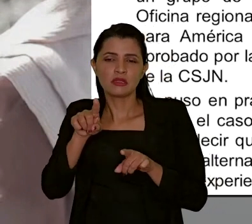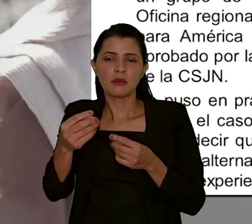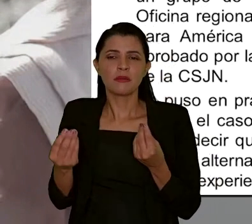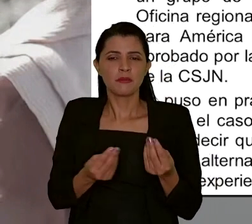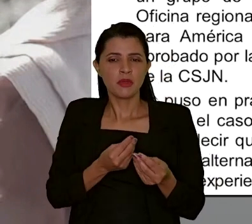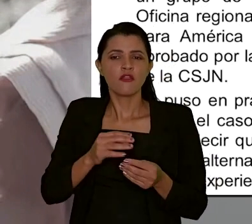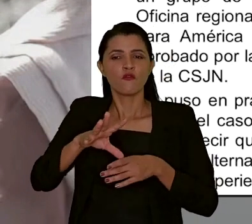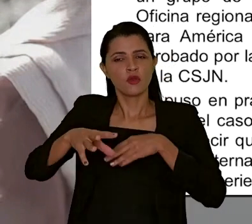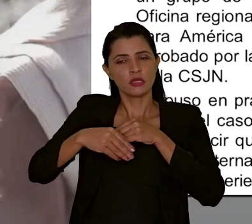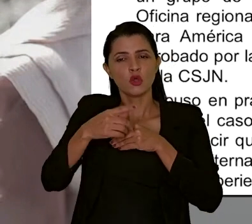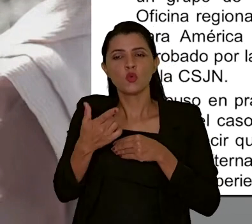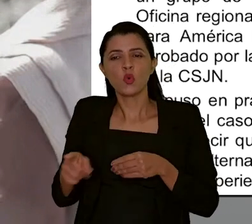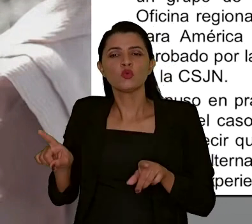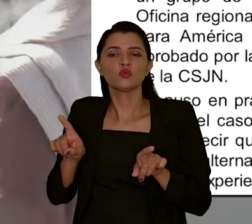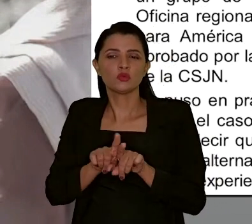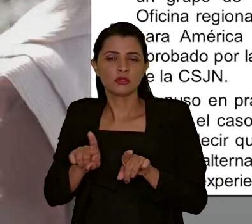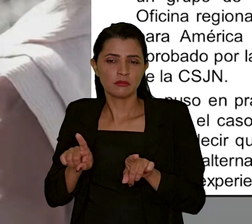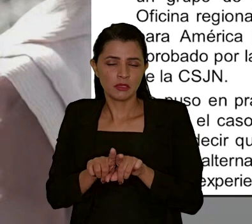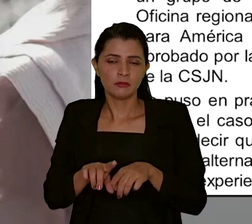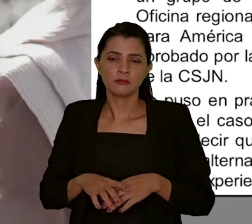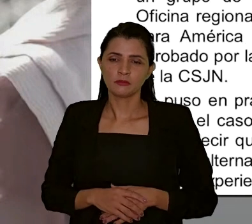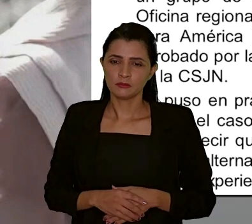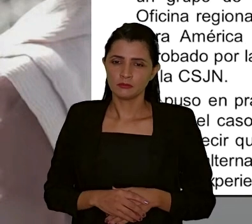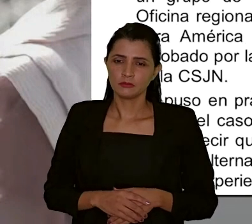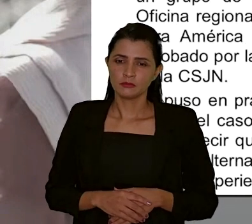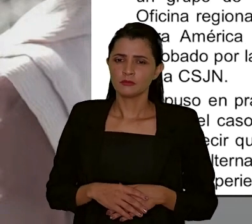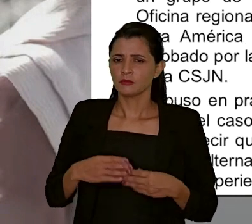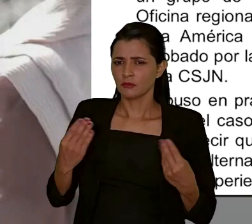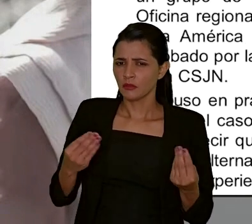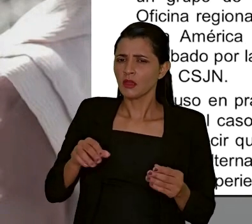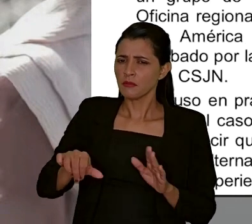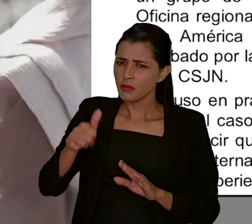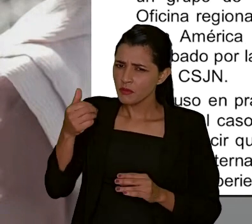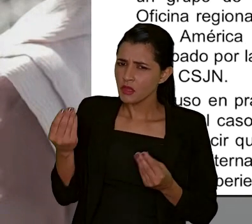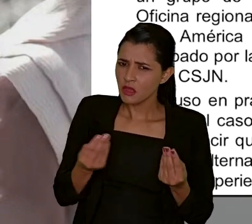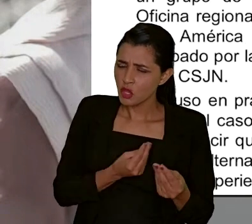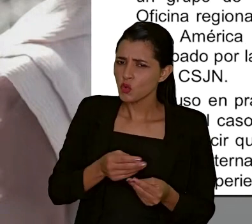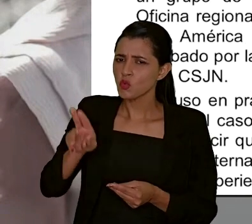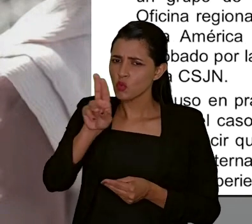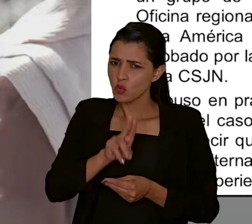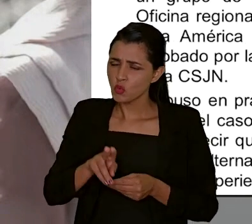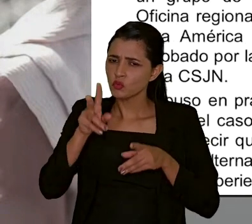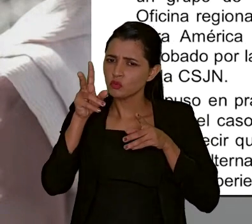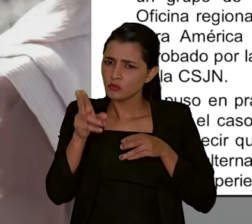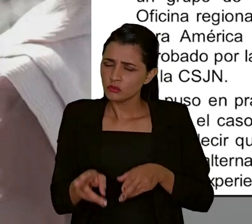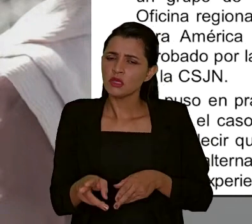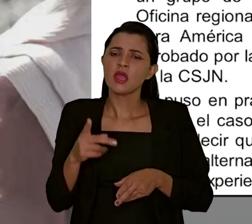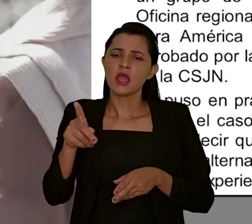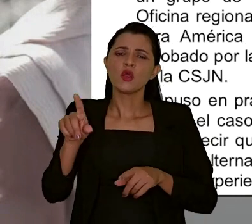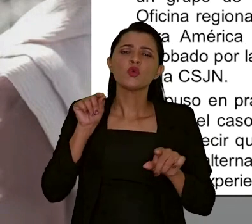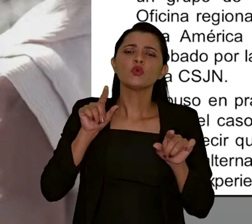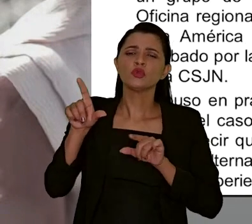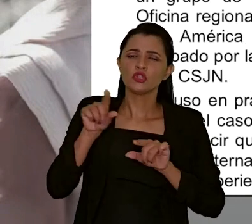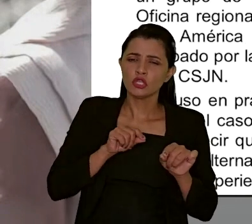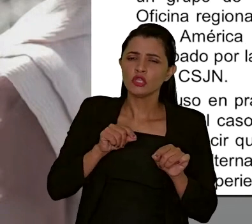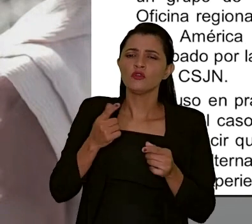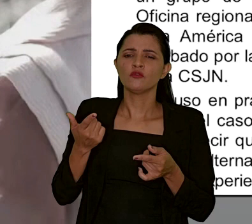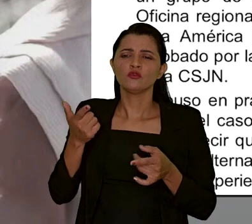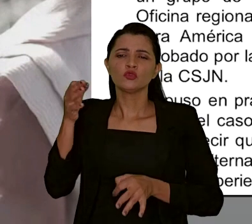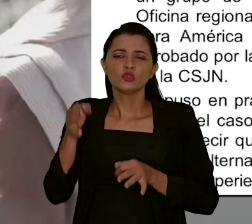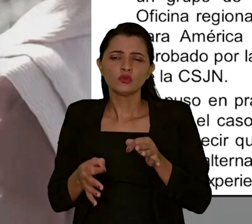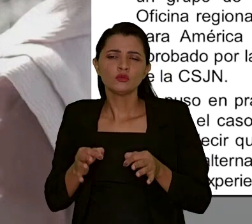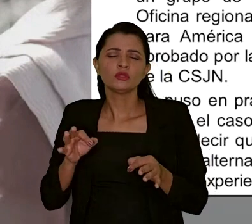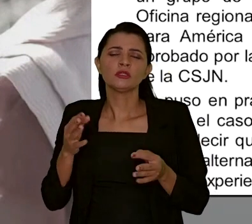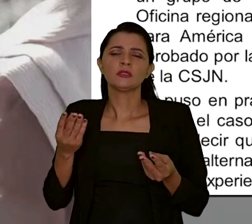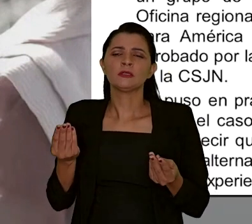que voy a presentar, podríamos decir que es el primero que aplica este método alternativo de resolución de